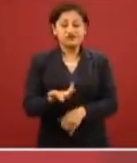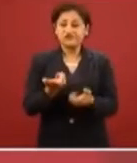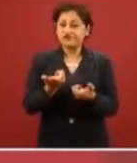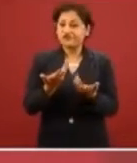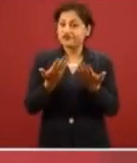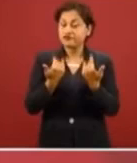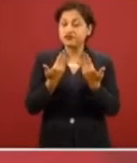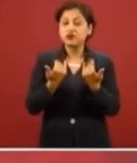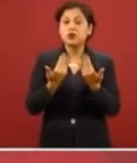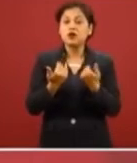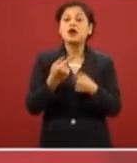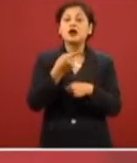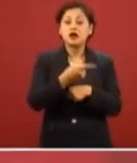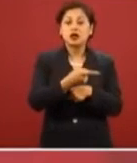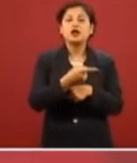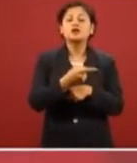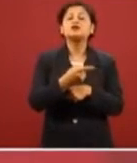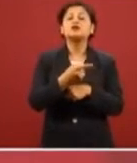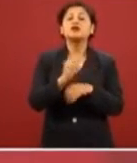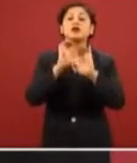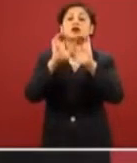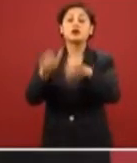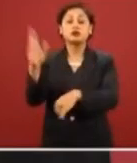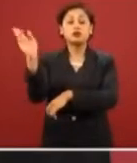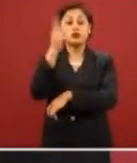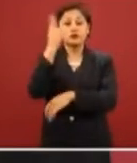que están estudiando en el nivel superior,